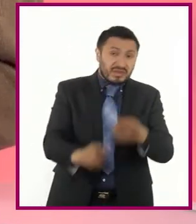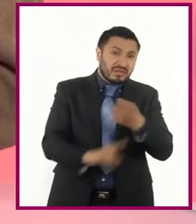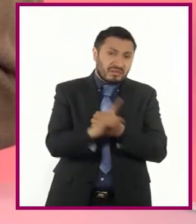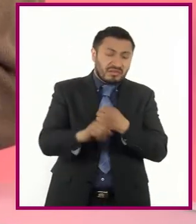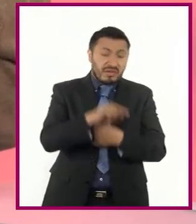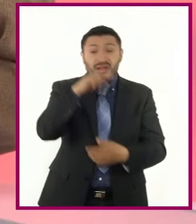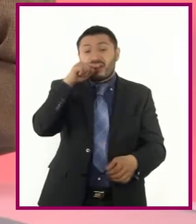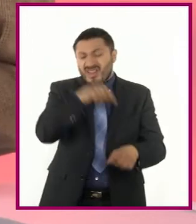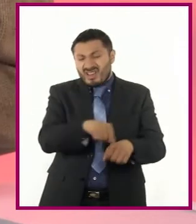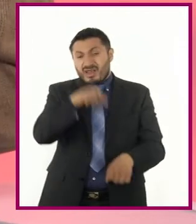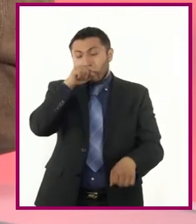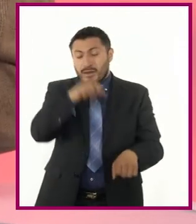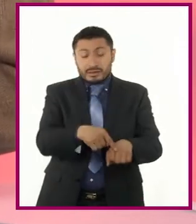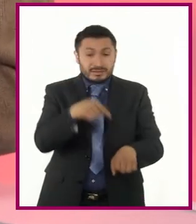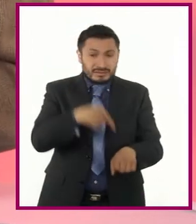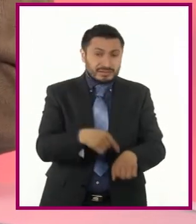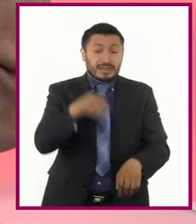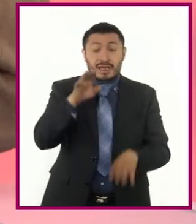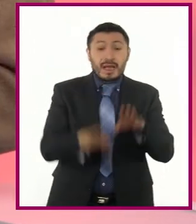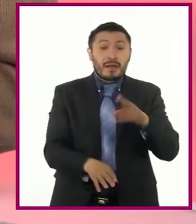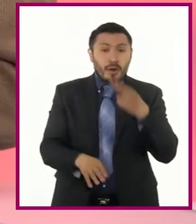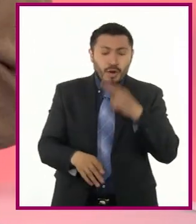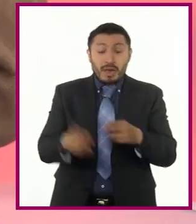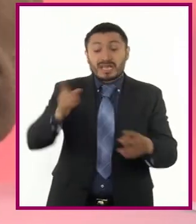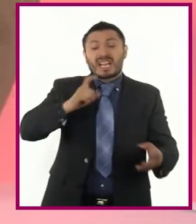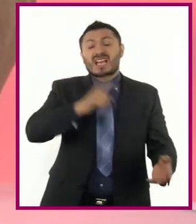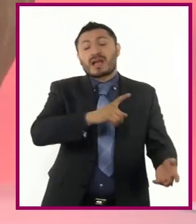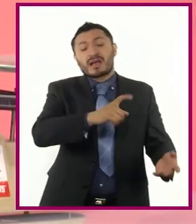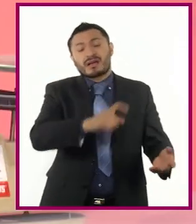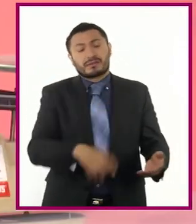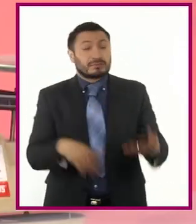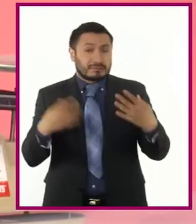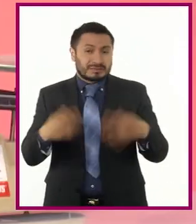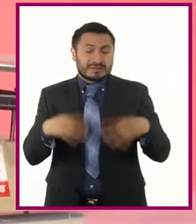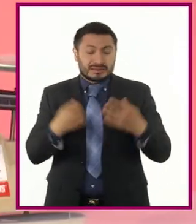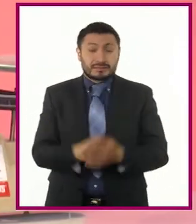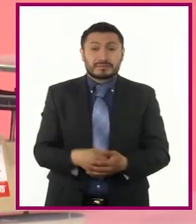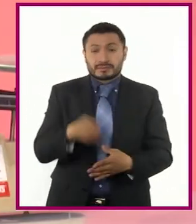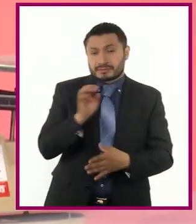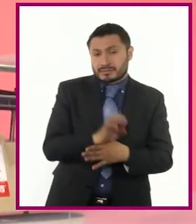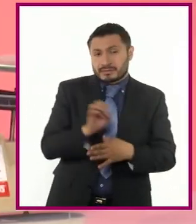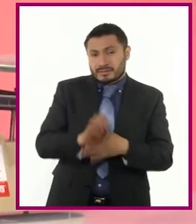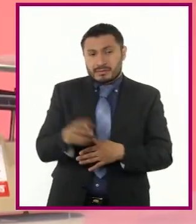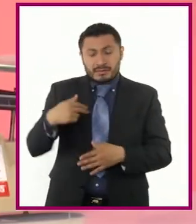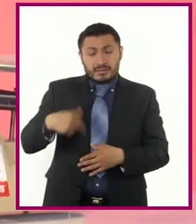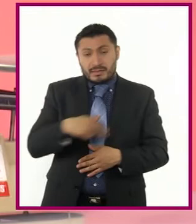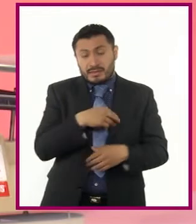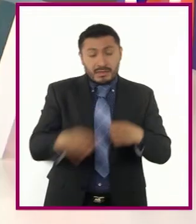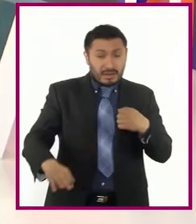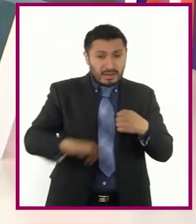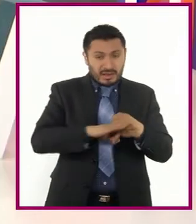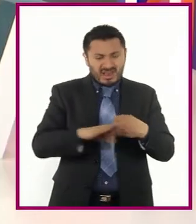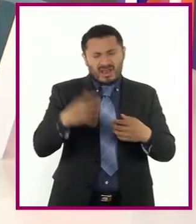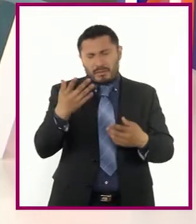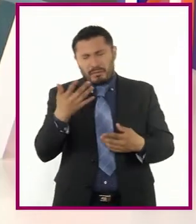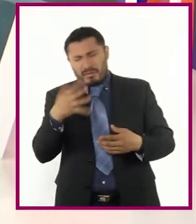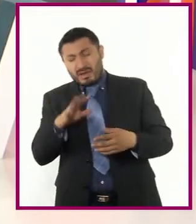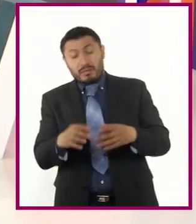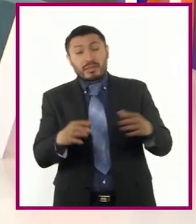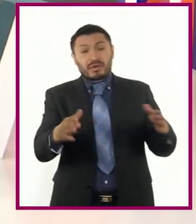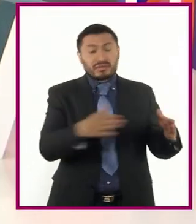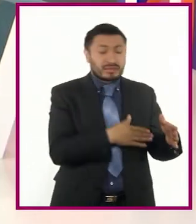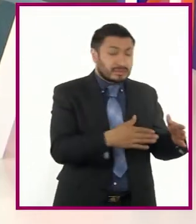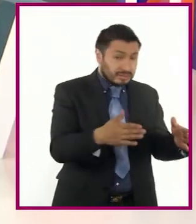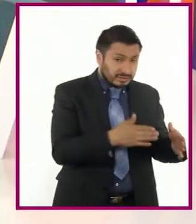¿no? Y a veces tendemos mucho a utilizar el insecticida. Entonces, si nosotros estamos cerca, no sé, vamos a poner de la cocina,